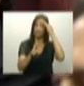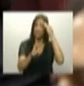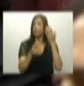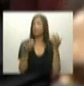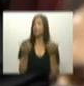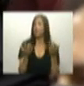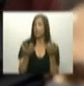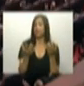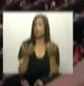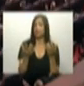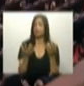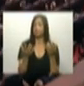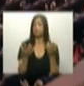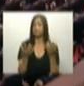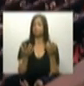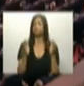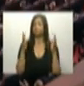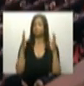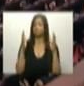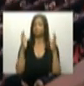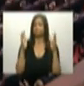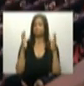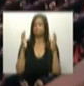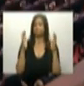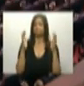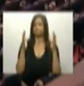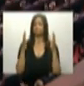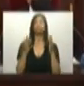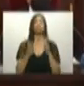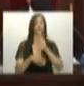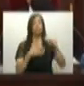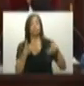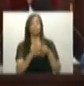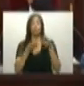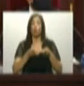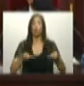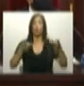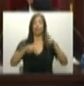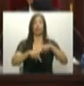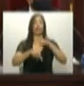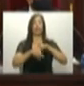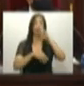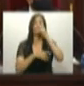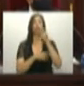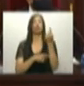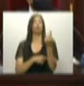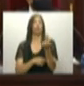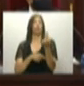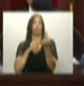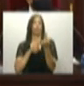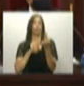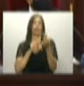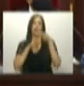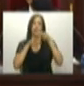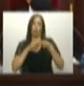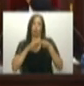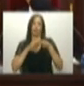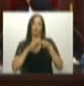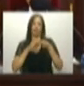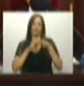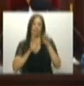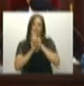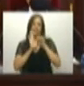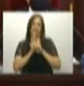pasado si tiene 50 páginas el del año pasado y ahí se incluyen tantos detalles de